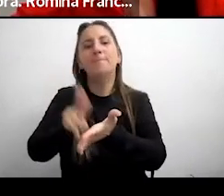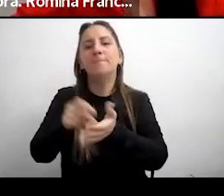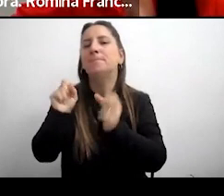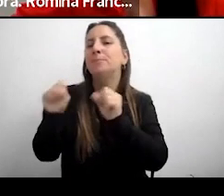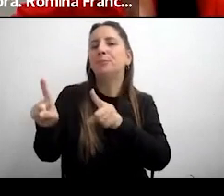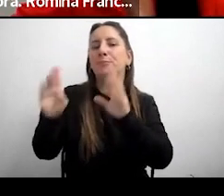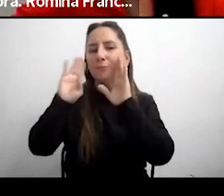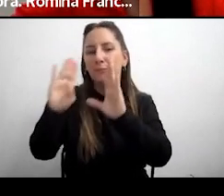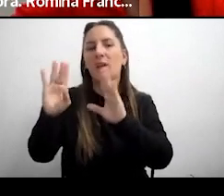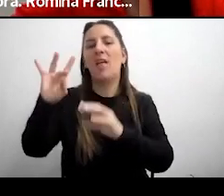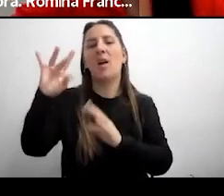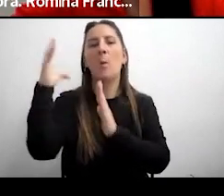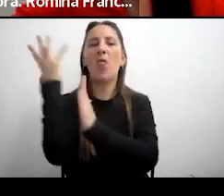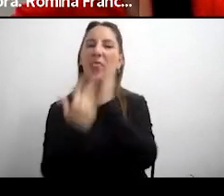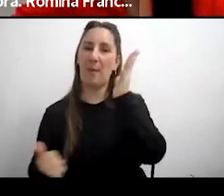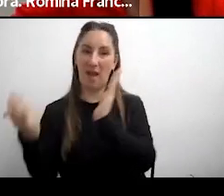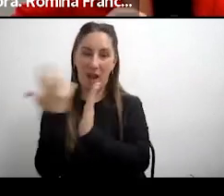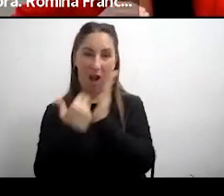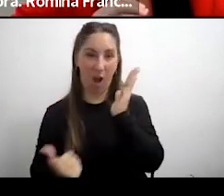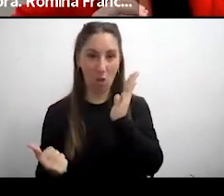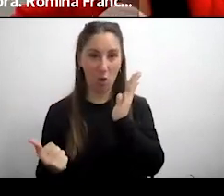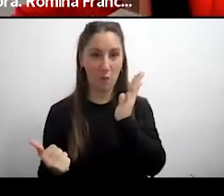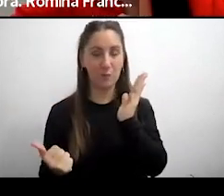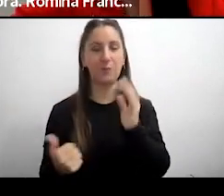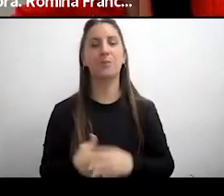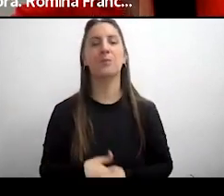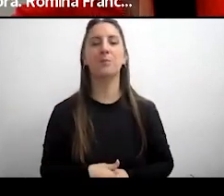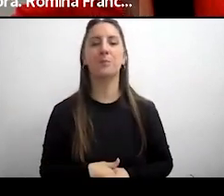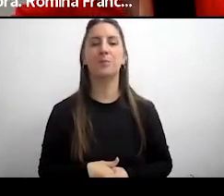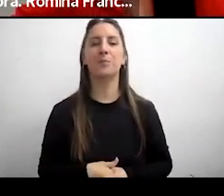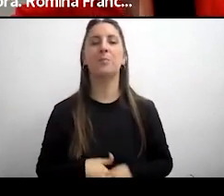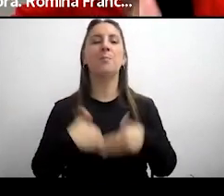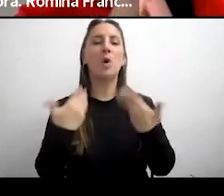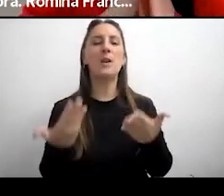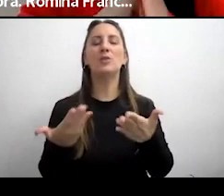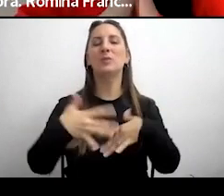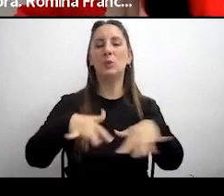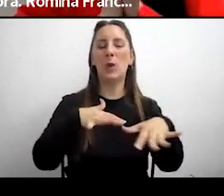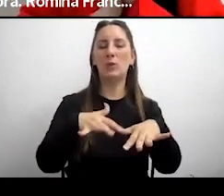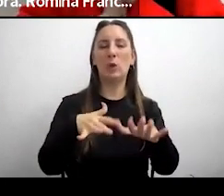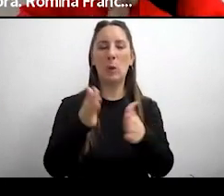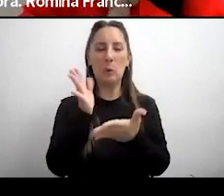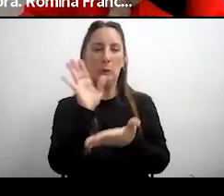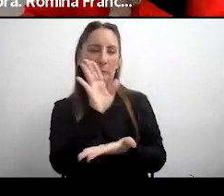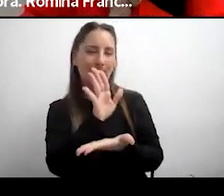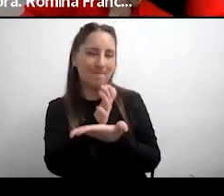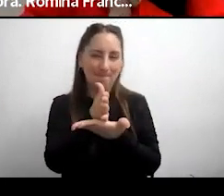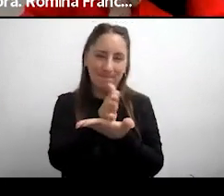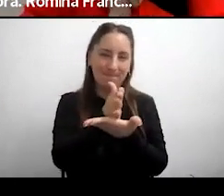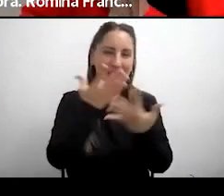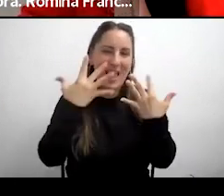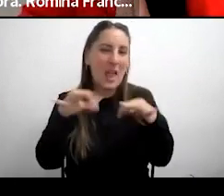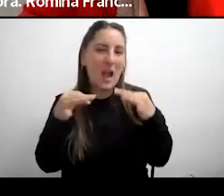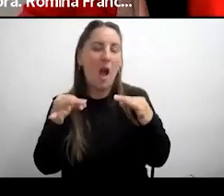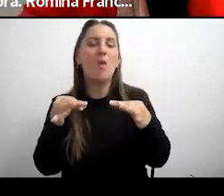lo devengado. Por eso es la cuestión quizás muy finita respecto a